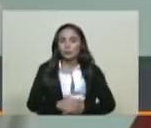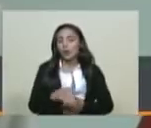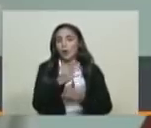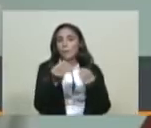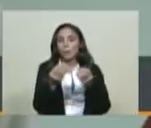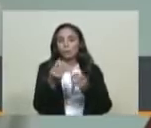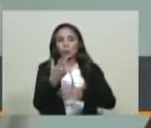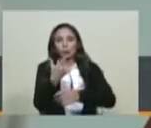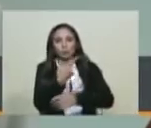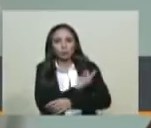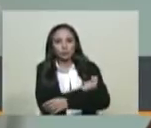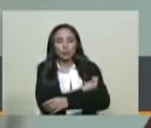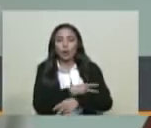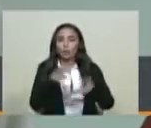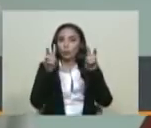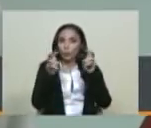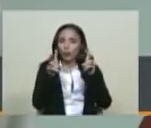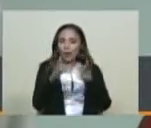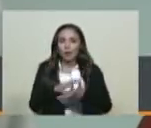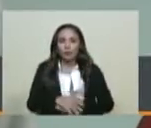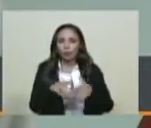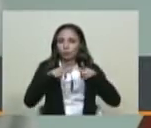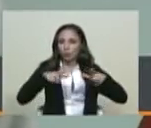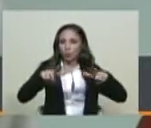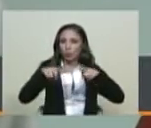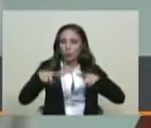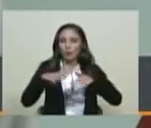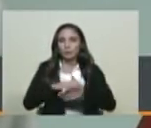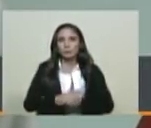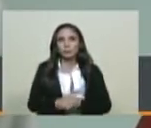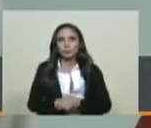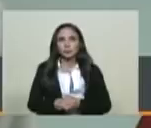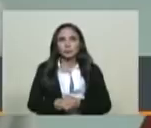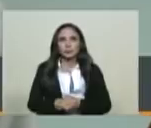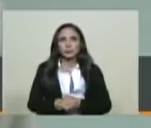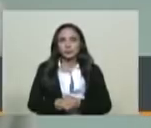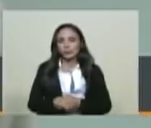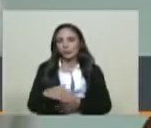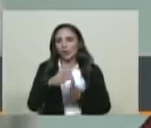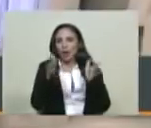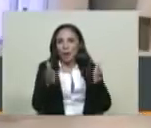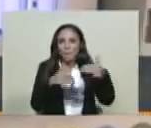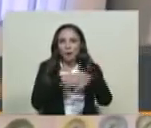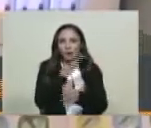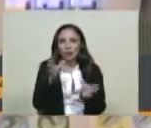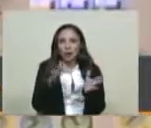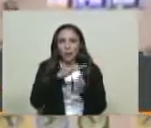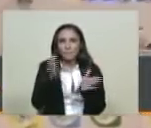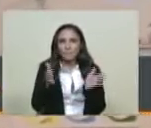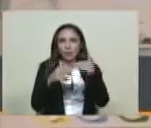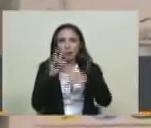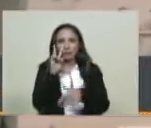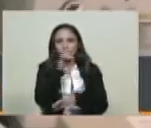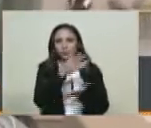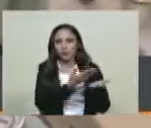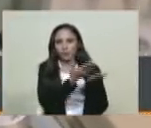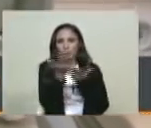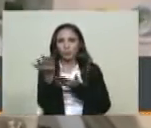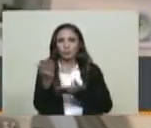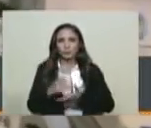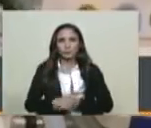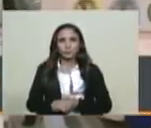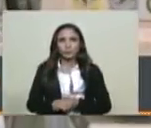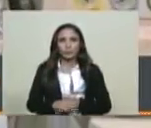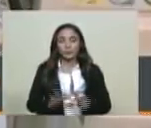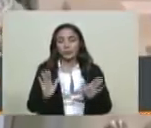de anestesia nuevas, contamos con equipos de arcos en C, nos llegaron 4 equipos de arcos en C para hacer